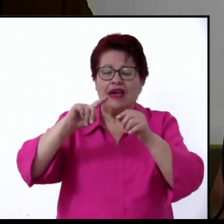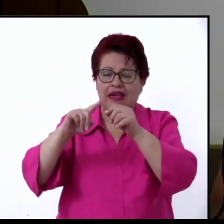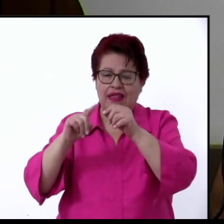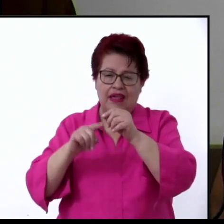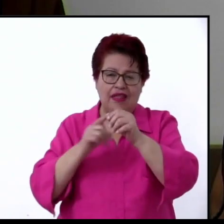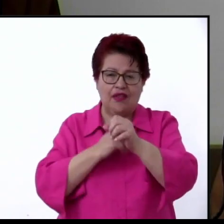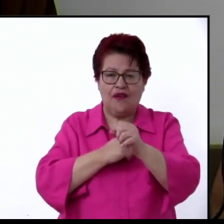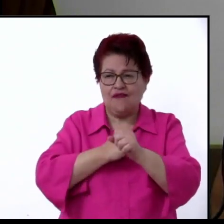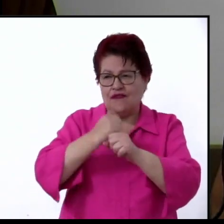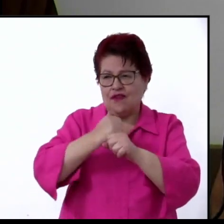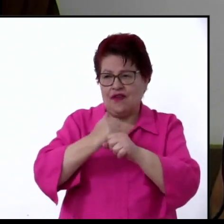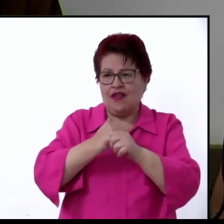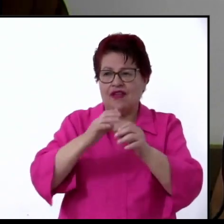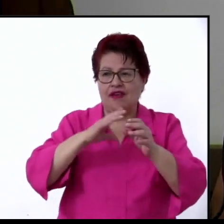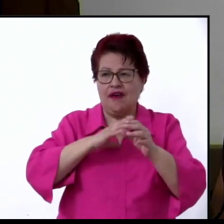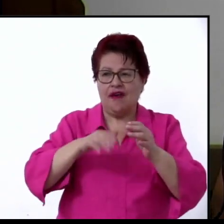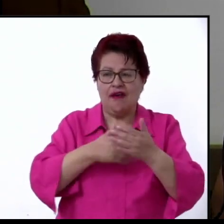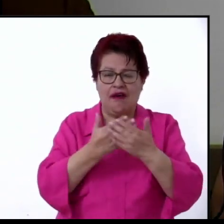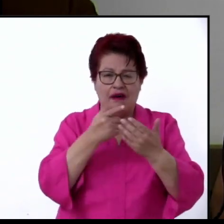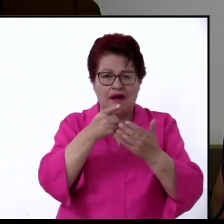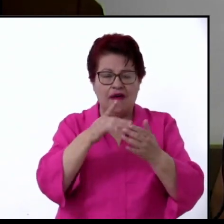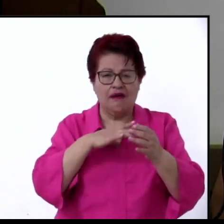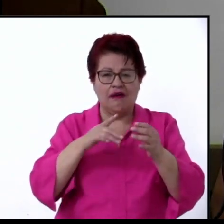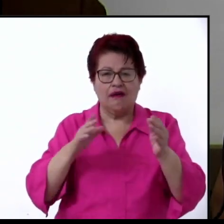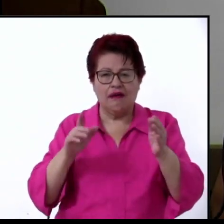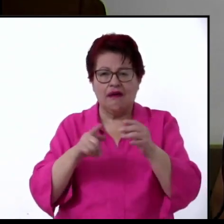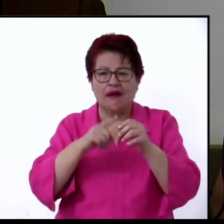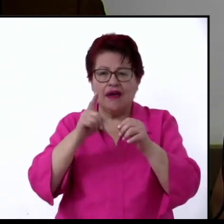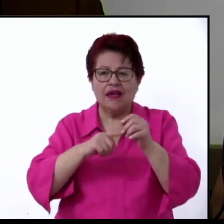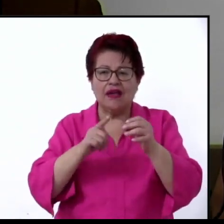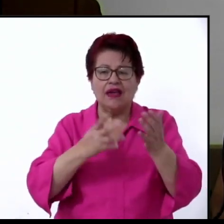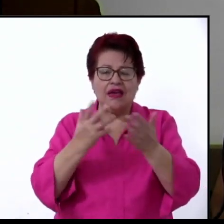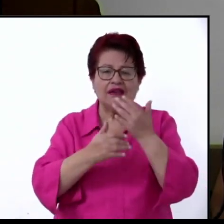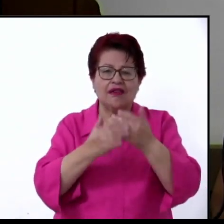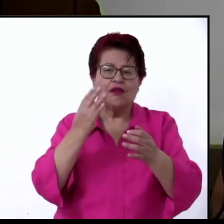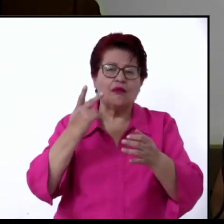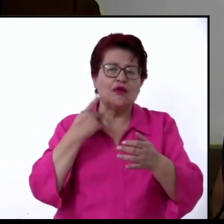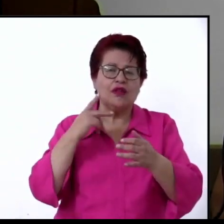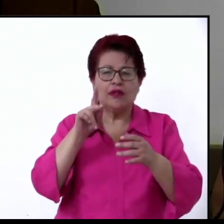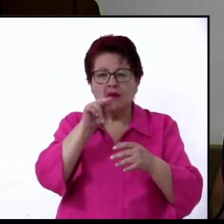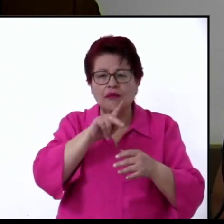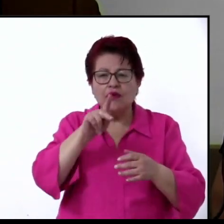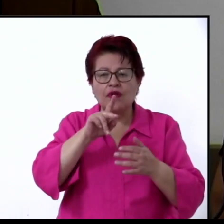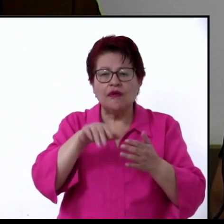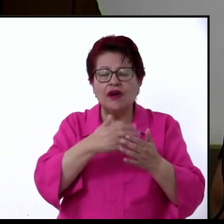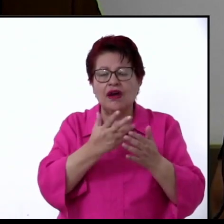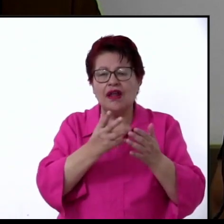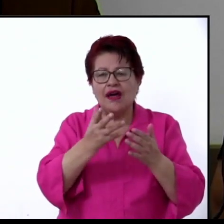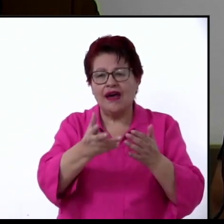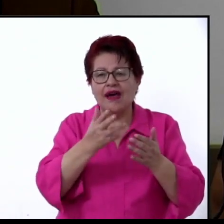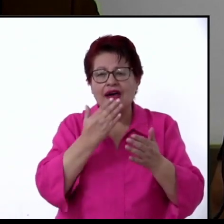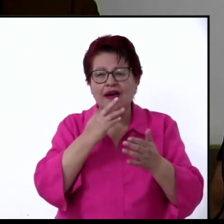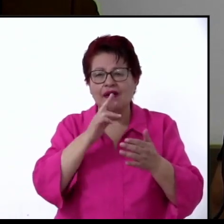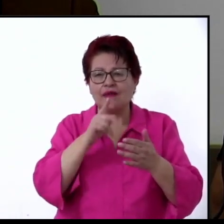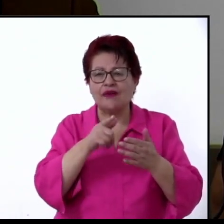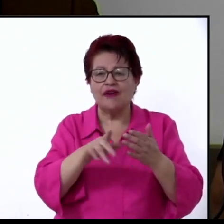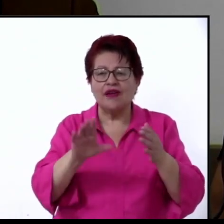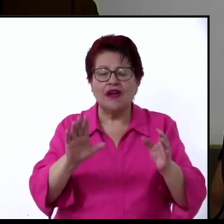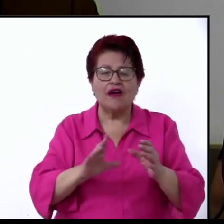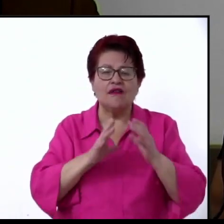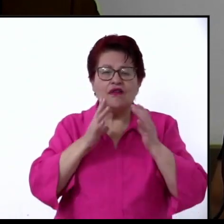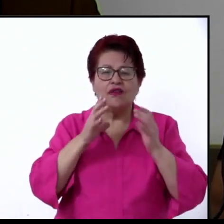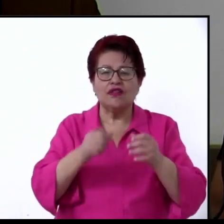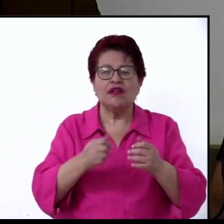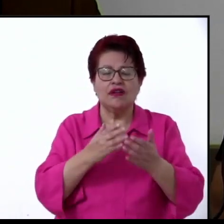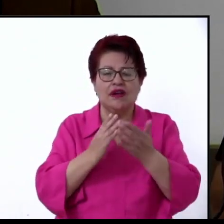diversas violencias que existen y generando política pública para poder abonar y ayudar al fortalecimiento